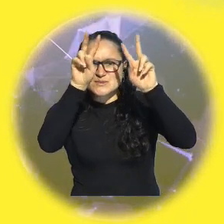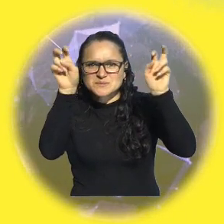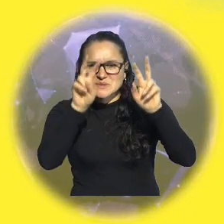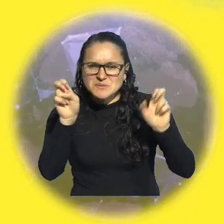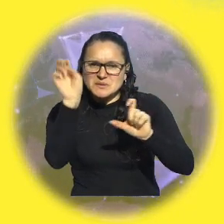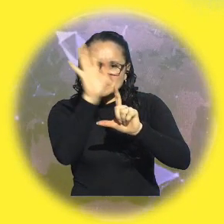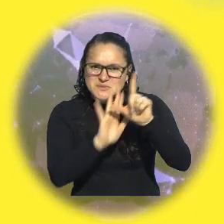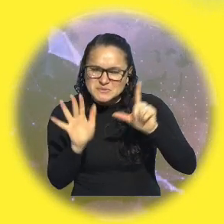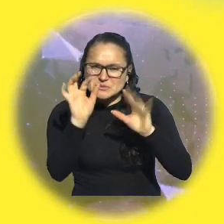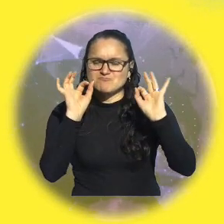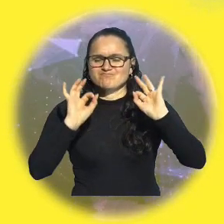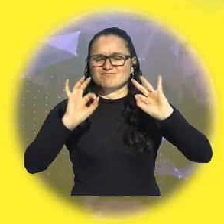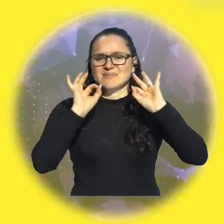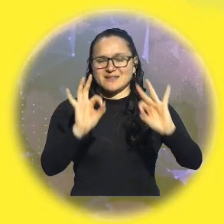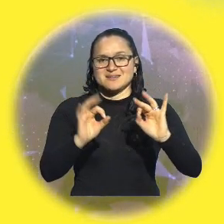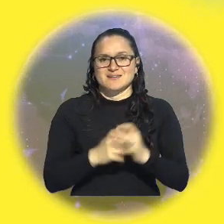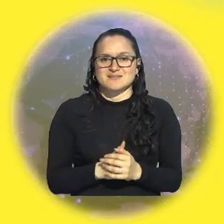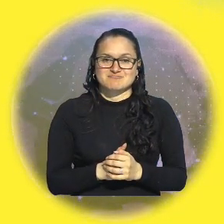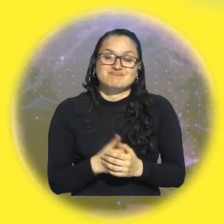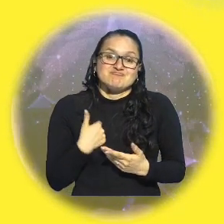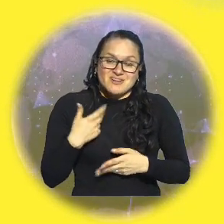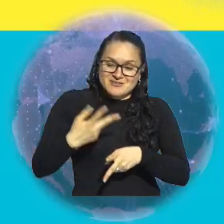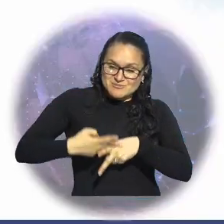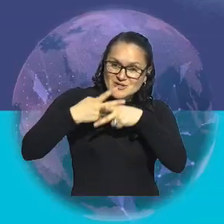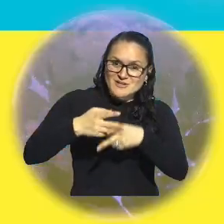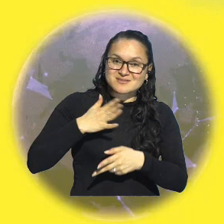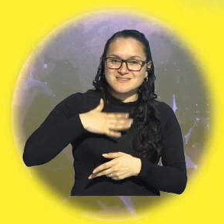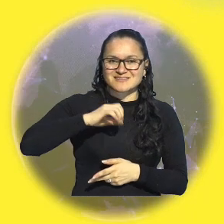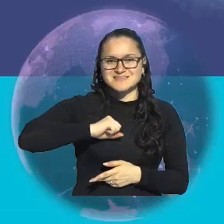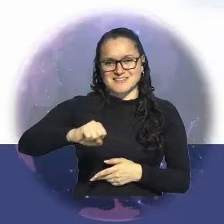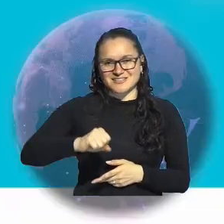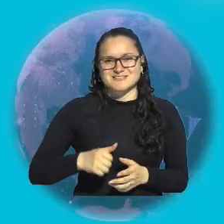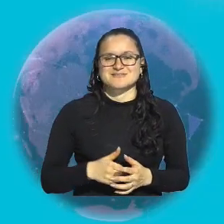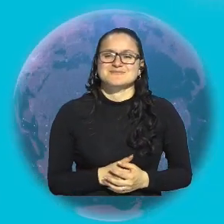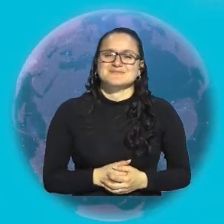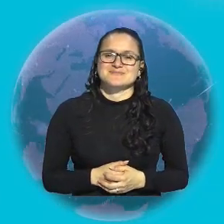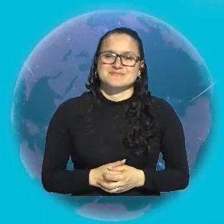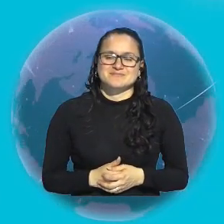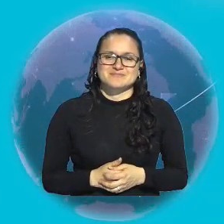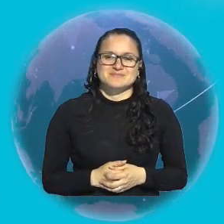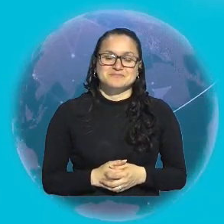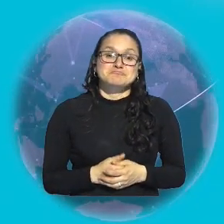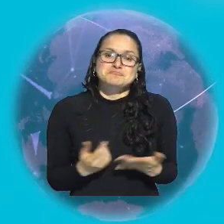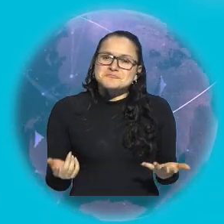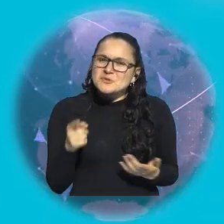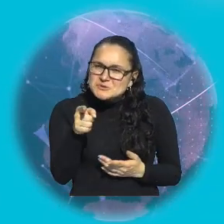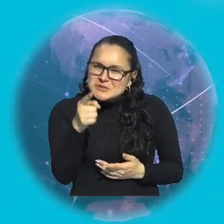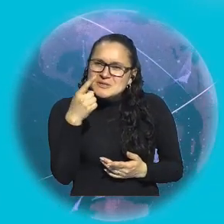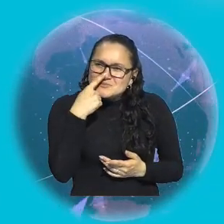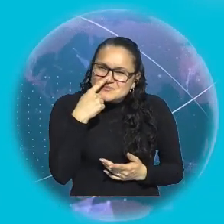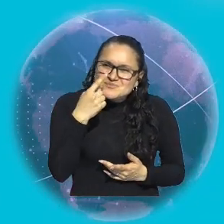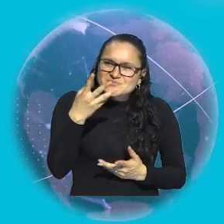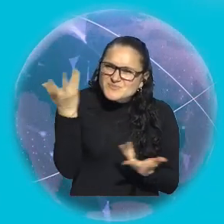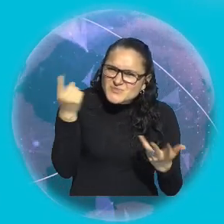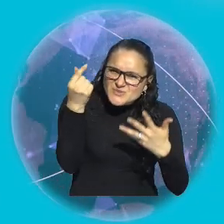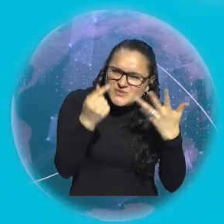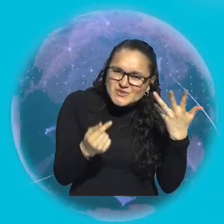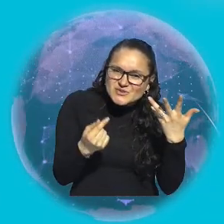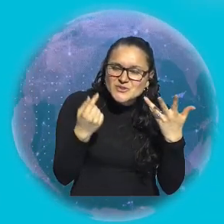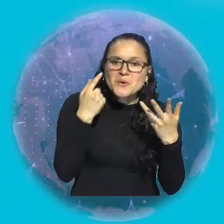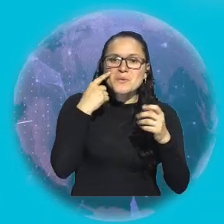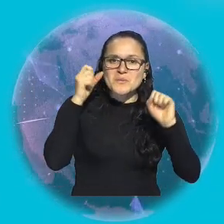calidad desde la protección de sus derechos consulta todas las medidas establecidas por la